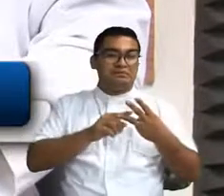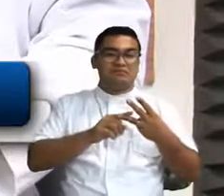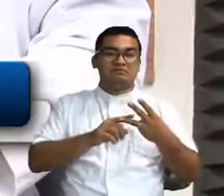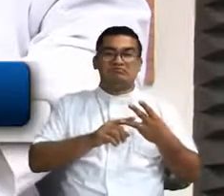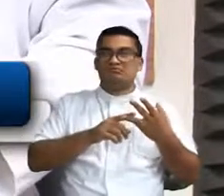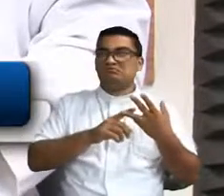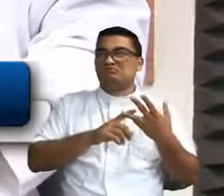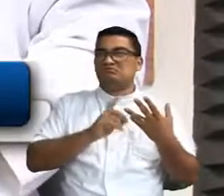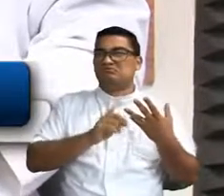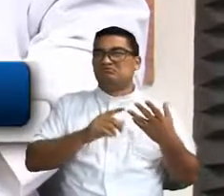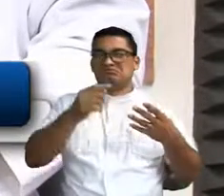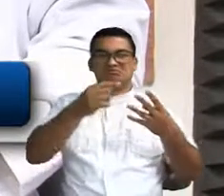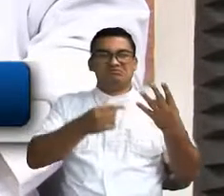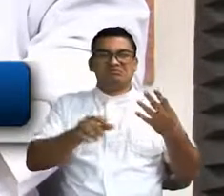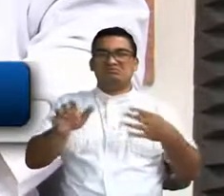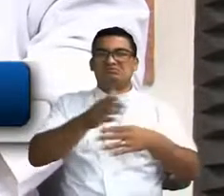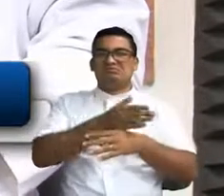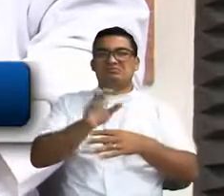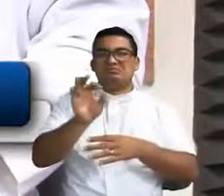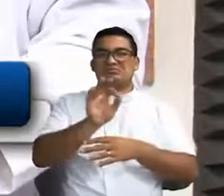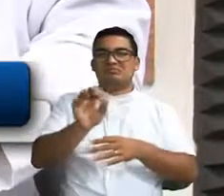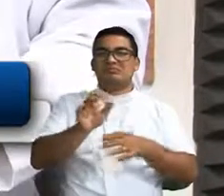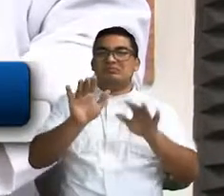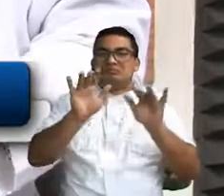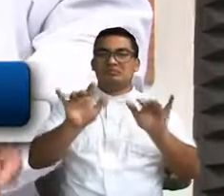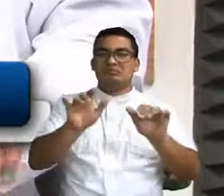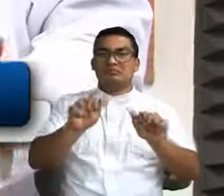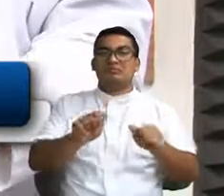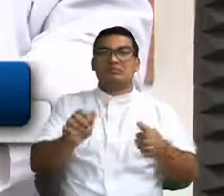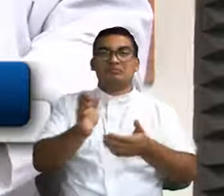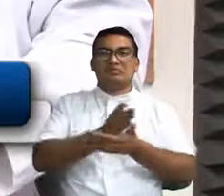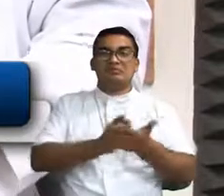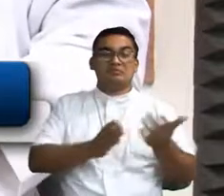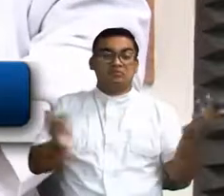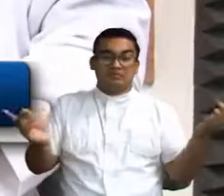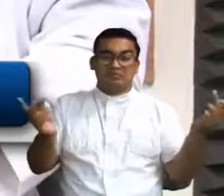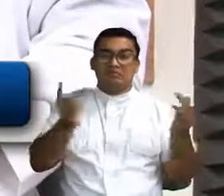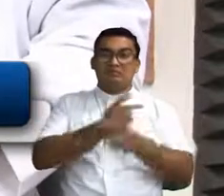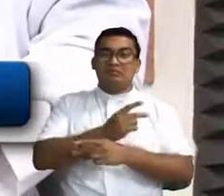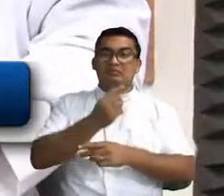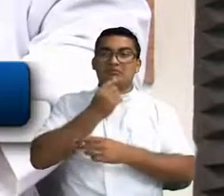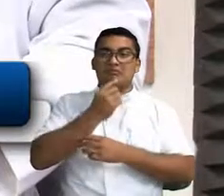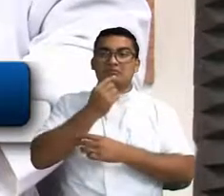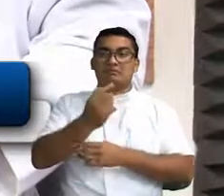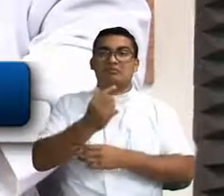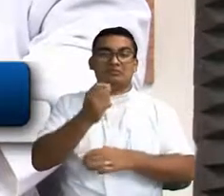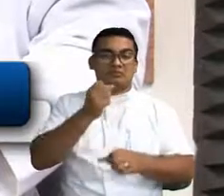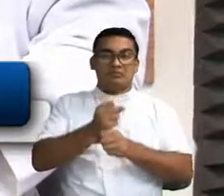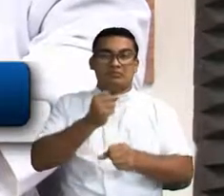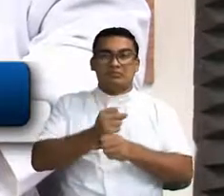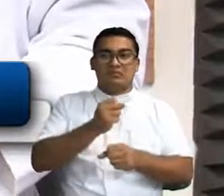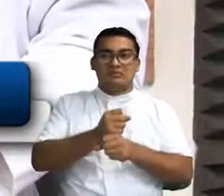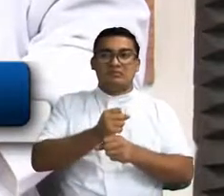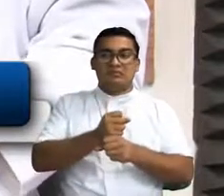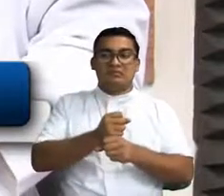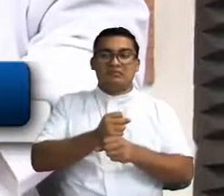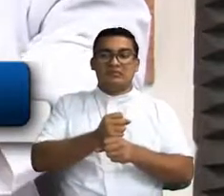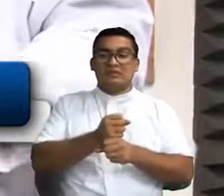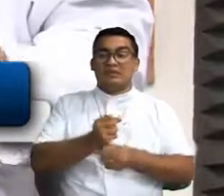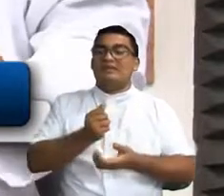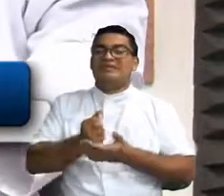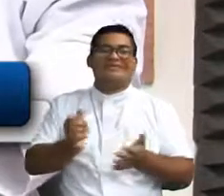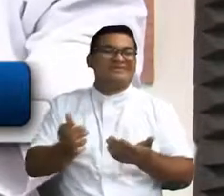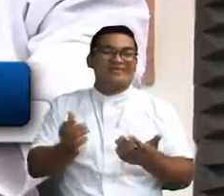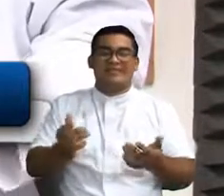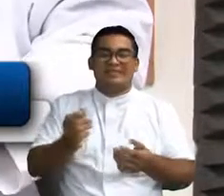Y entre otros casos es ya en las situaciones peores, es que tal vez esté laborando y no pueda desarrollar su trabajo porque no